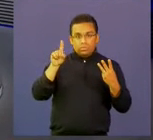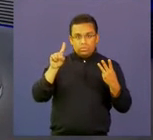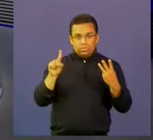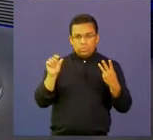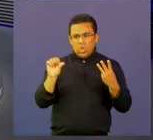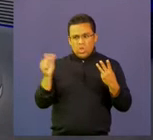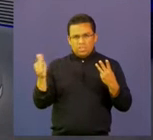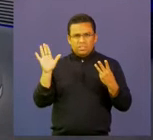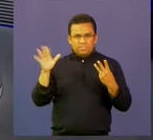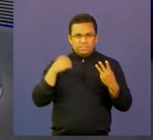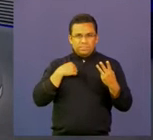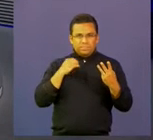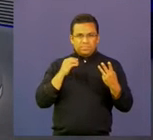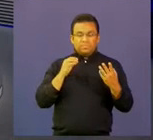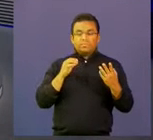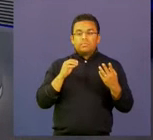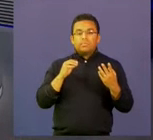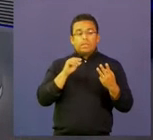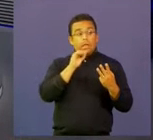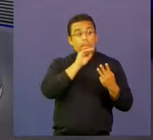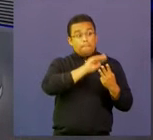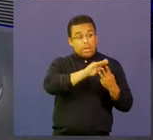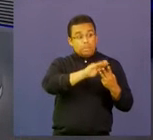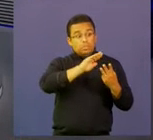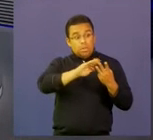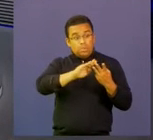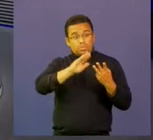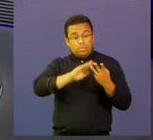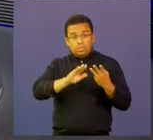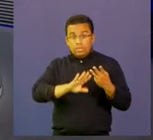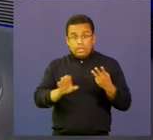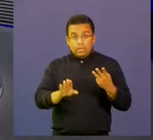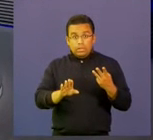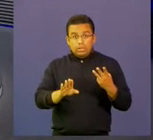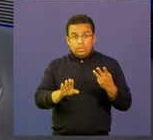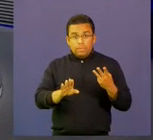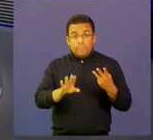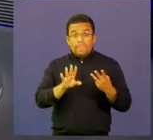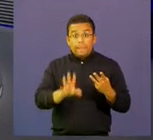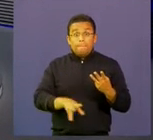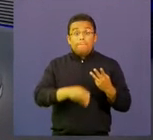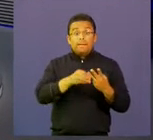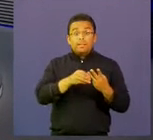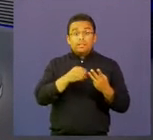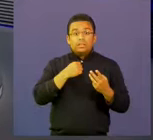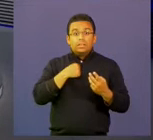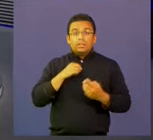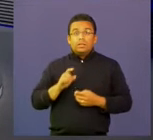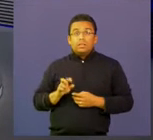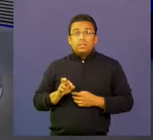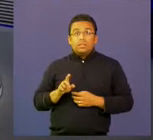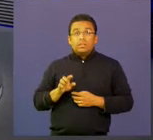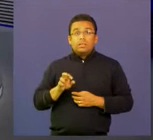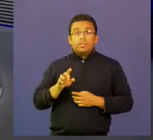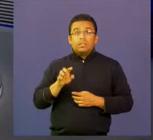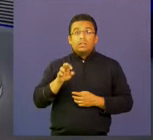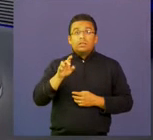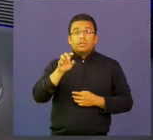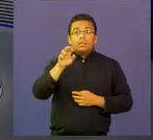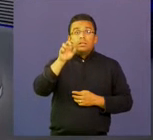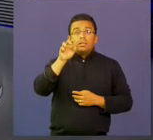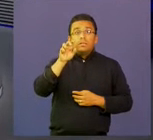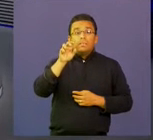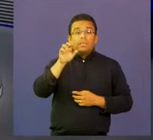Pero más importante que eso quizá es que se necesita el valor de una de ellas para ir a pedirle a las